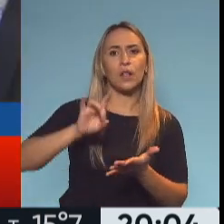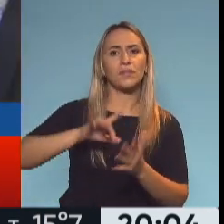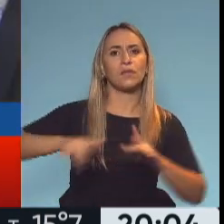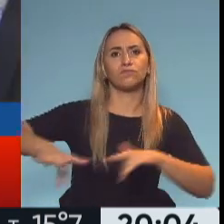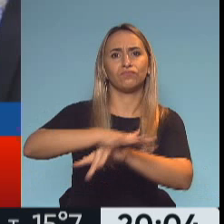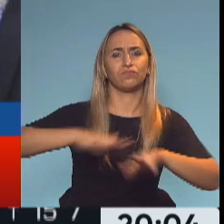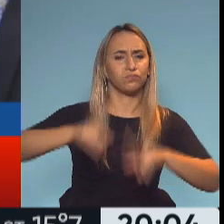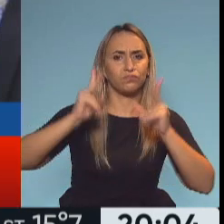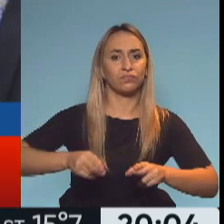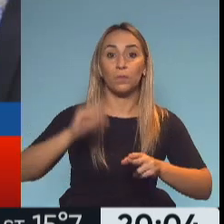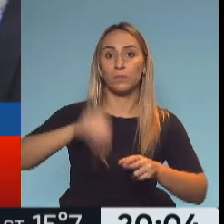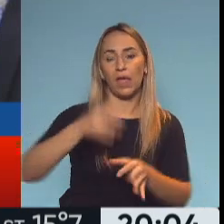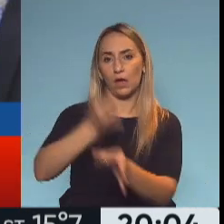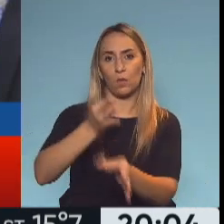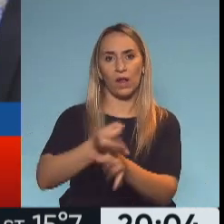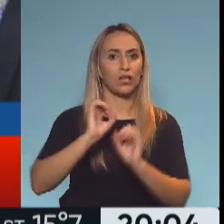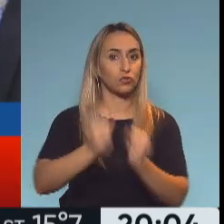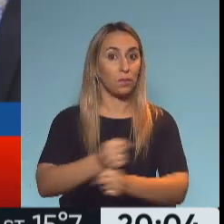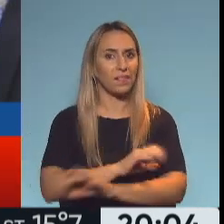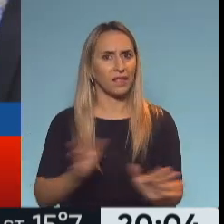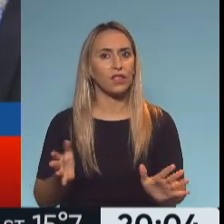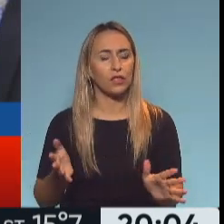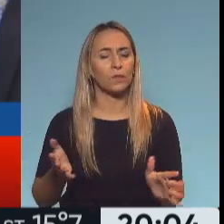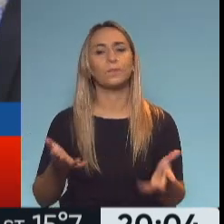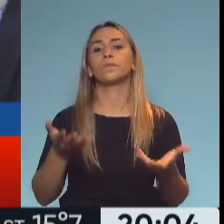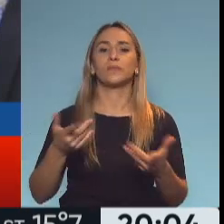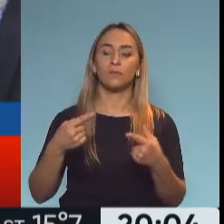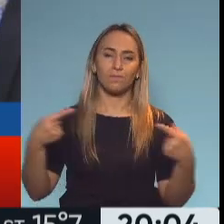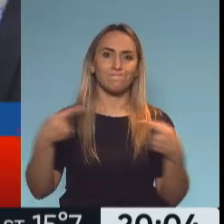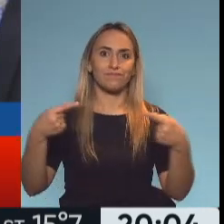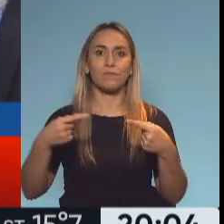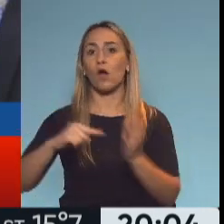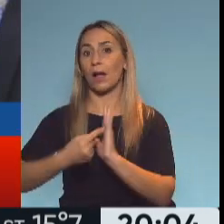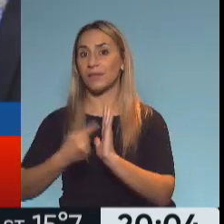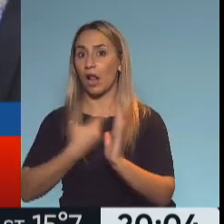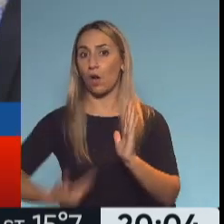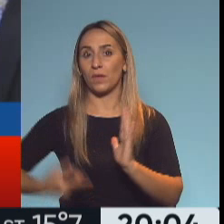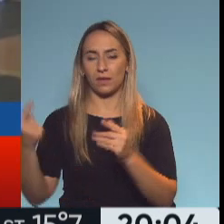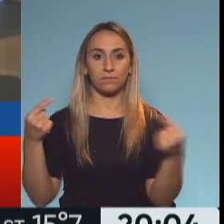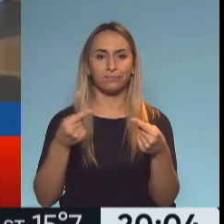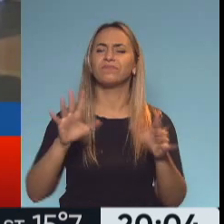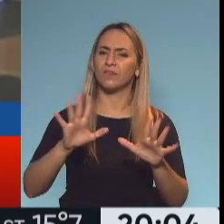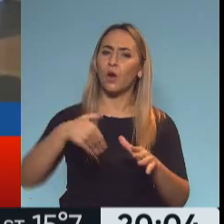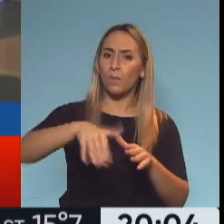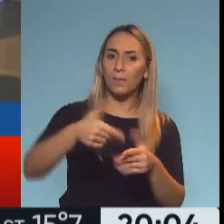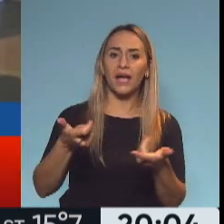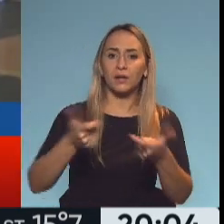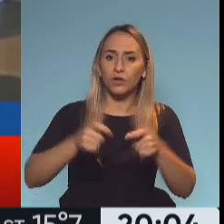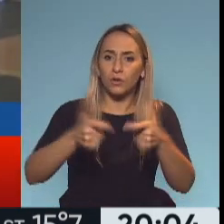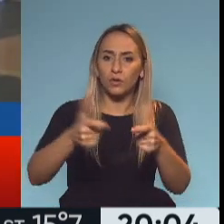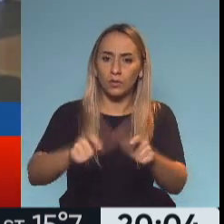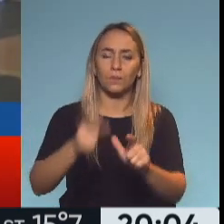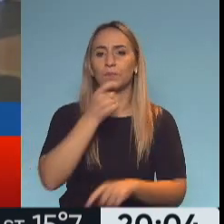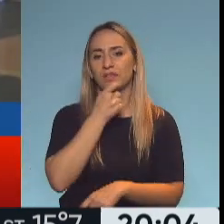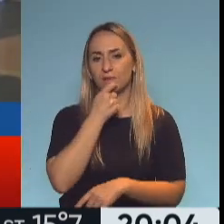la escolaridad. Medida en disputa con la Ciudad de Buenos Aires. Los próximos días se vienen reuniones de los jefes de gabinete,